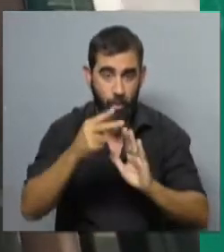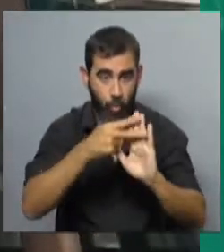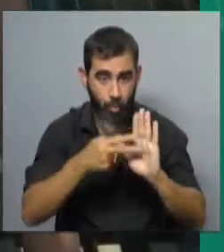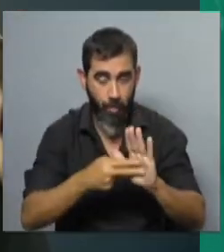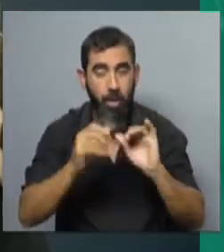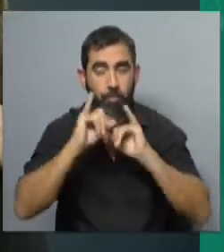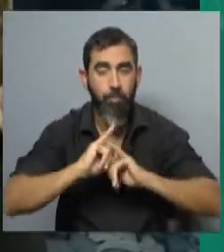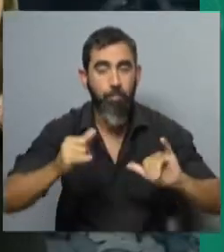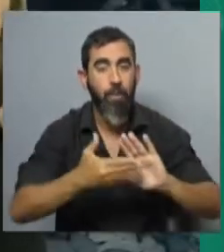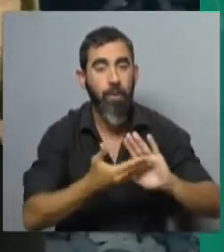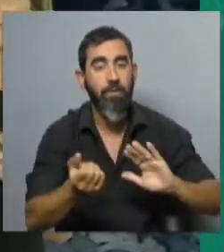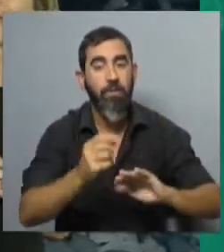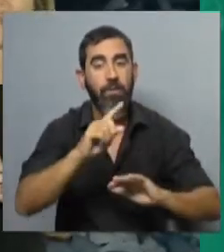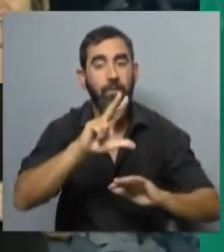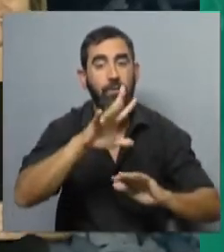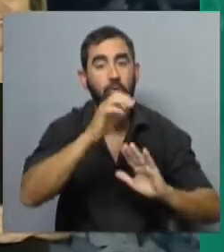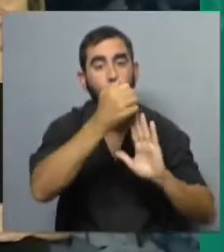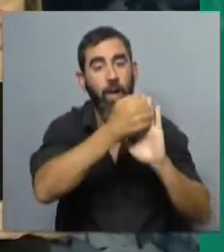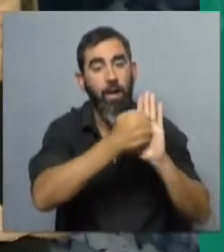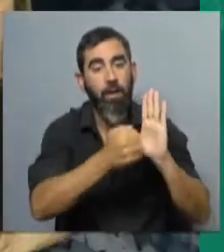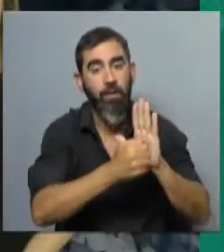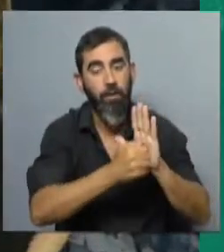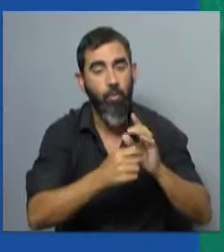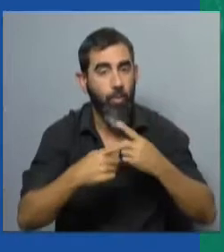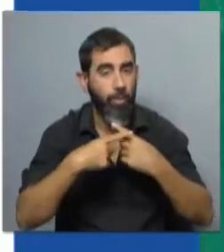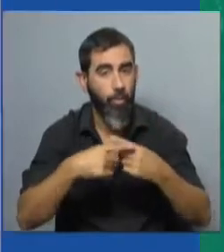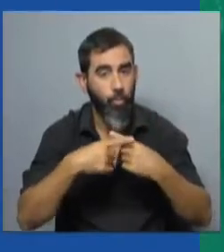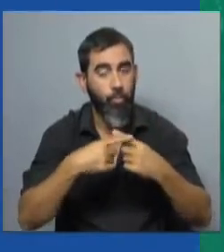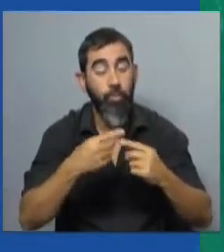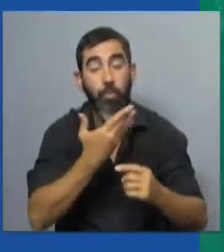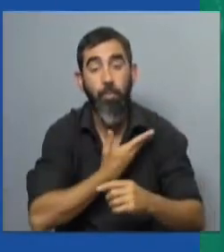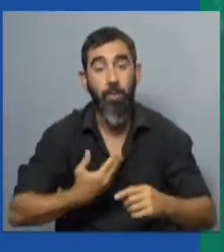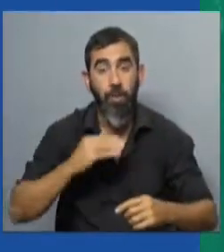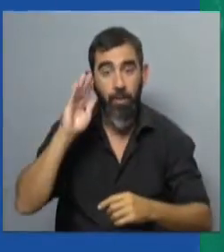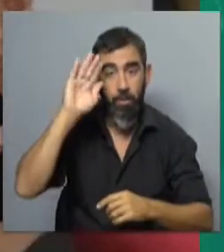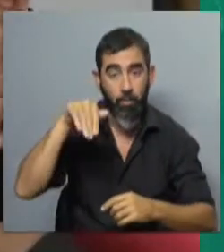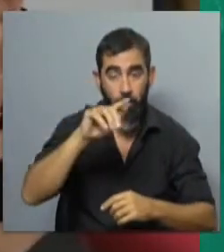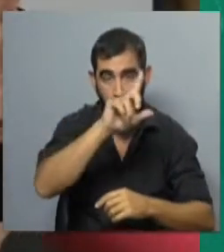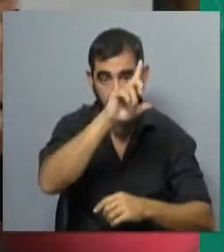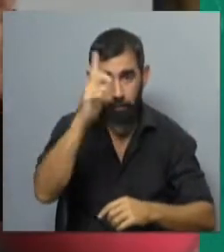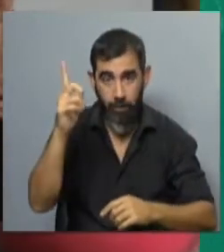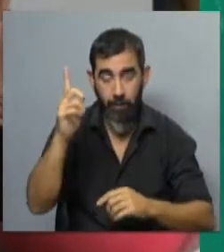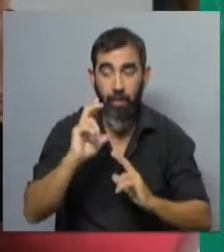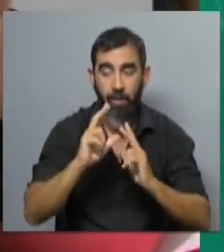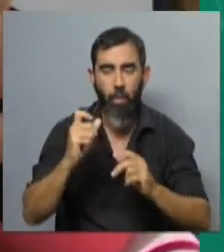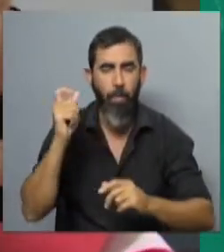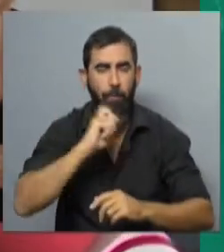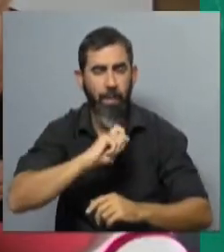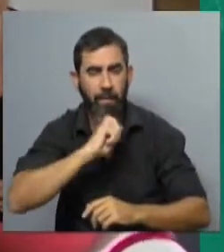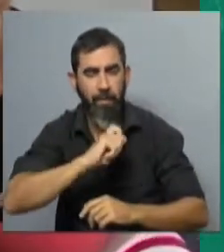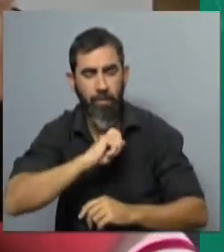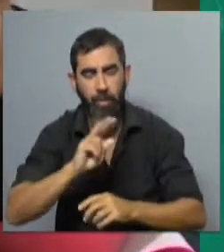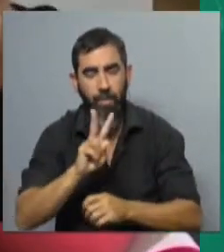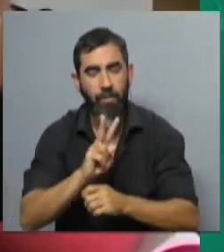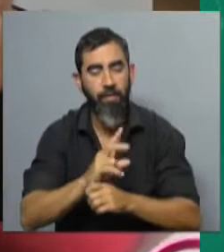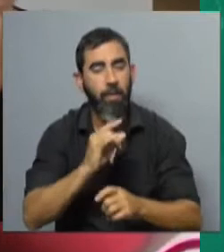los promotores para derogar los 135 artículos en disputa. El presidente de la República, Luis Lacalle Pou, calificó de mentirosos a los